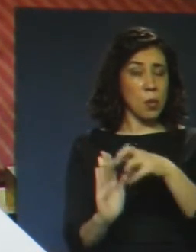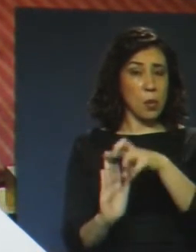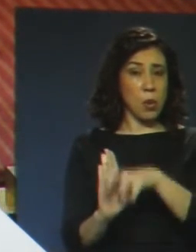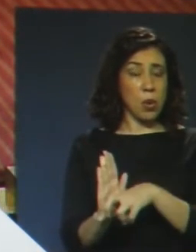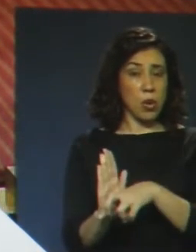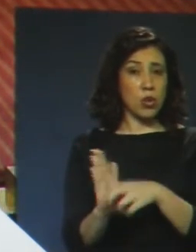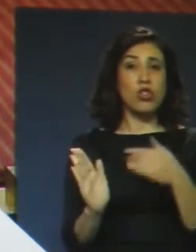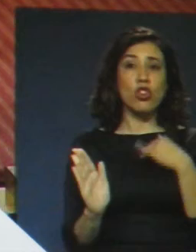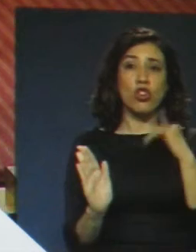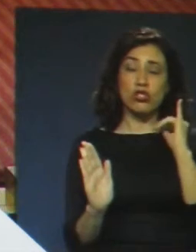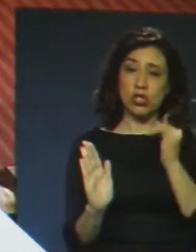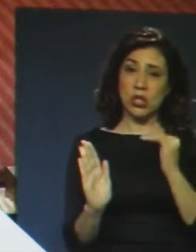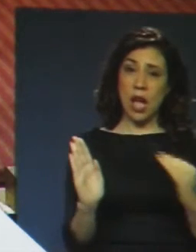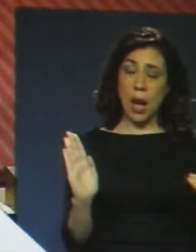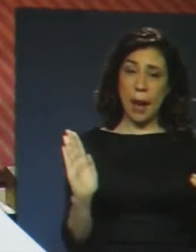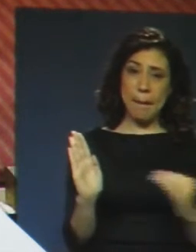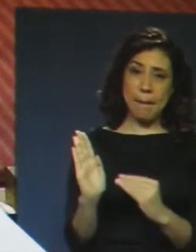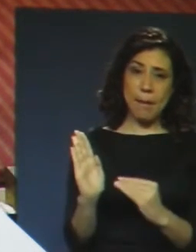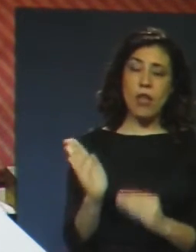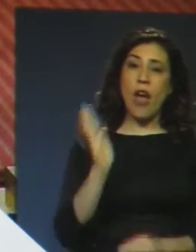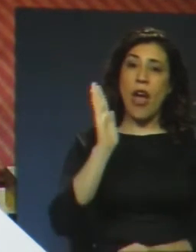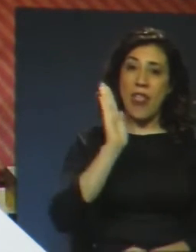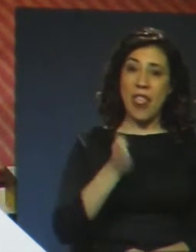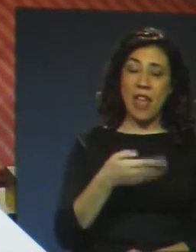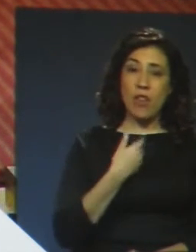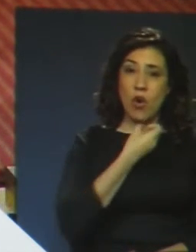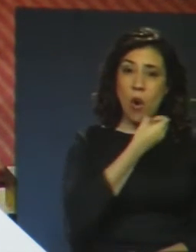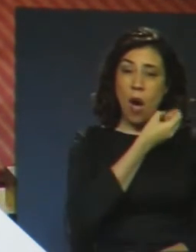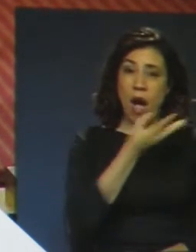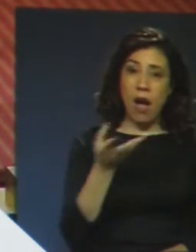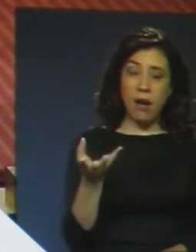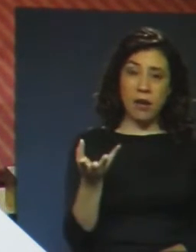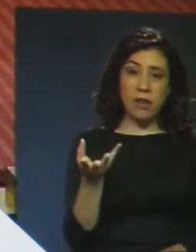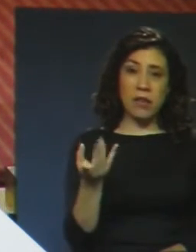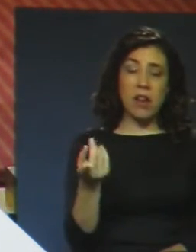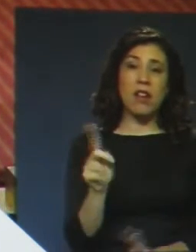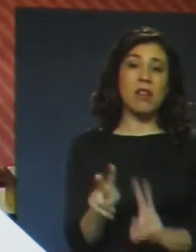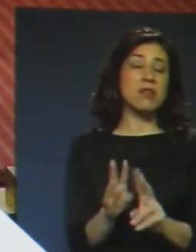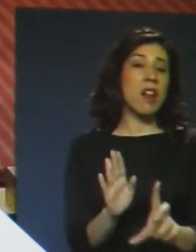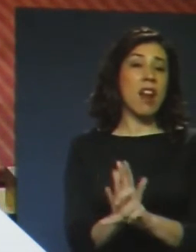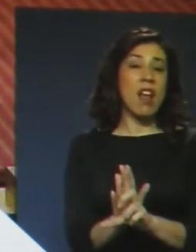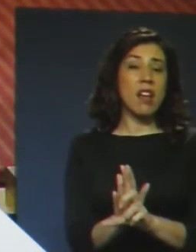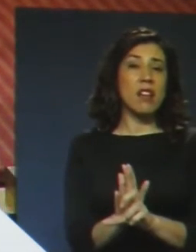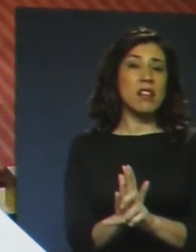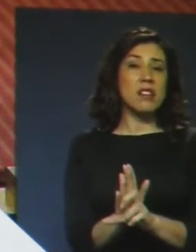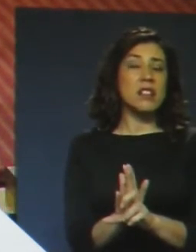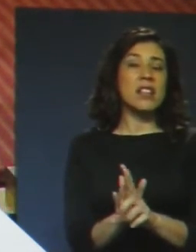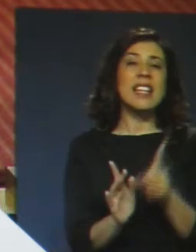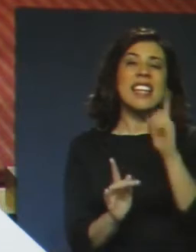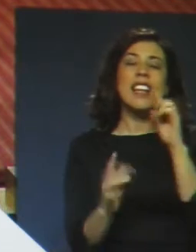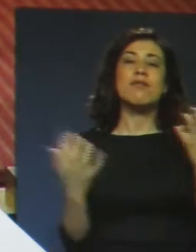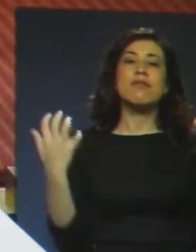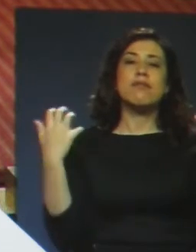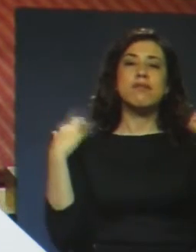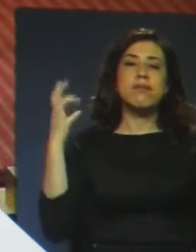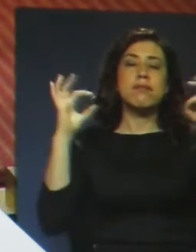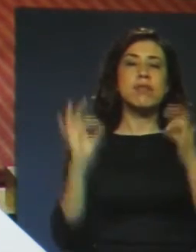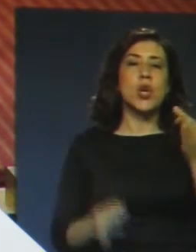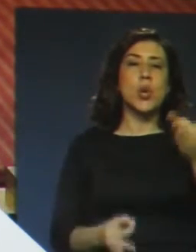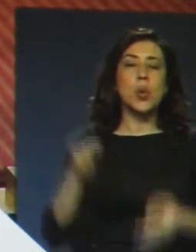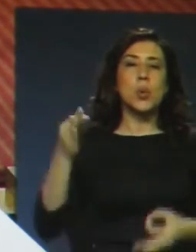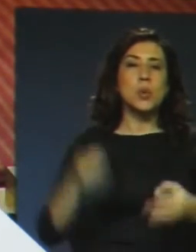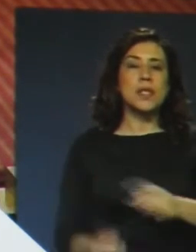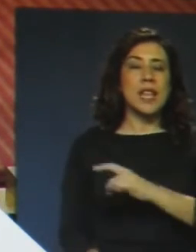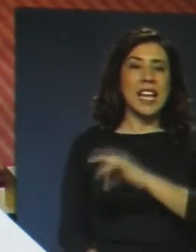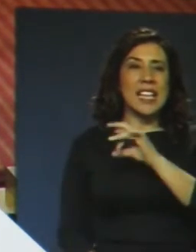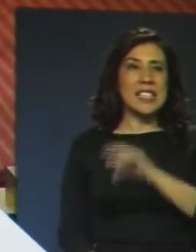el cual apoyo sin lugar a dudas, debo decir que no sacamos nada con legislar, sino quienes tienen la tutela de la justicia en Chile y